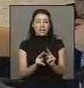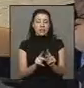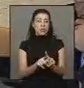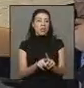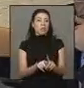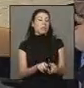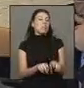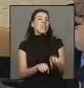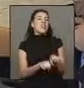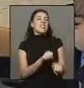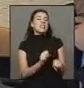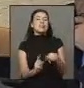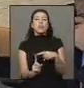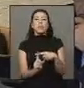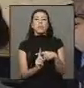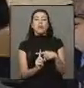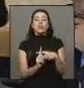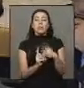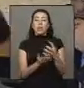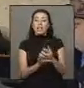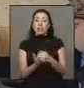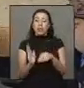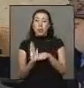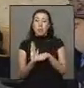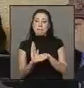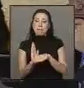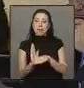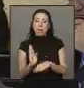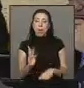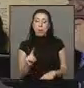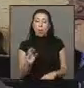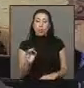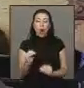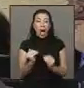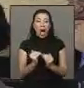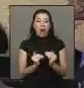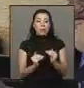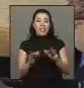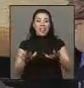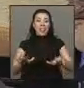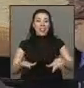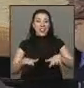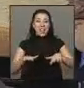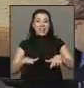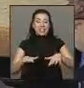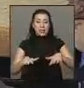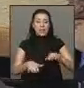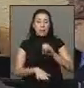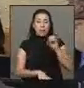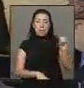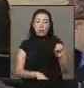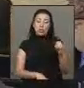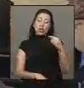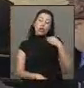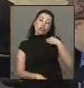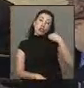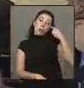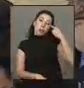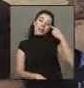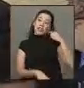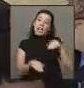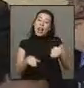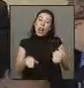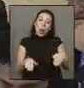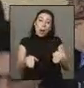de discriminación positiva, porque el salario mínimo bruto está creciendo 19%, y yo pienso que